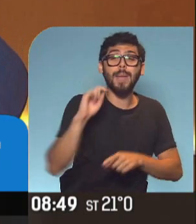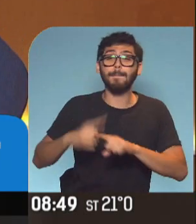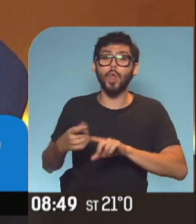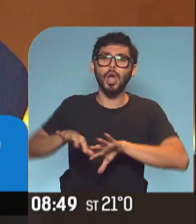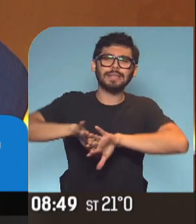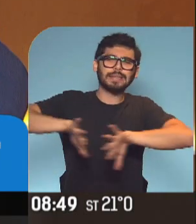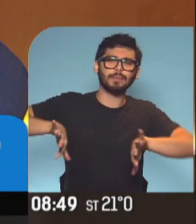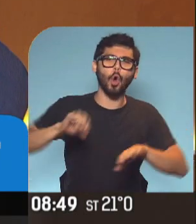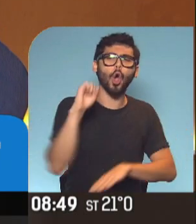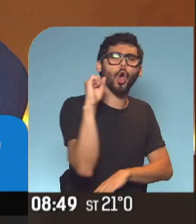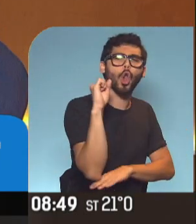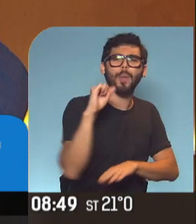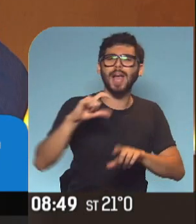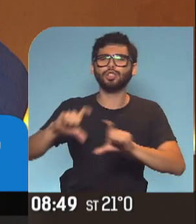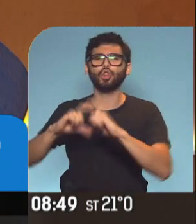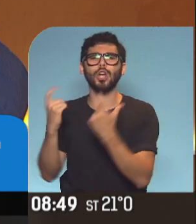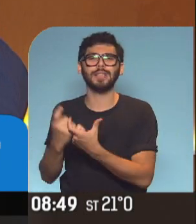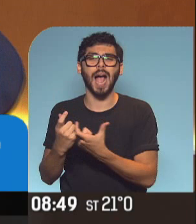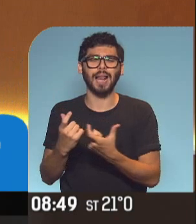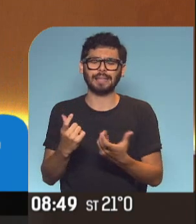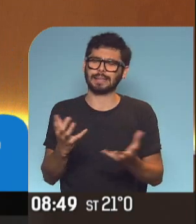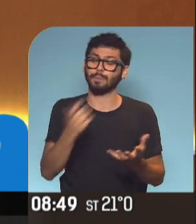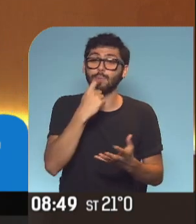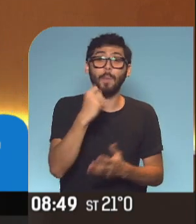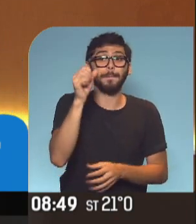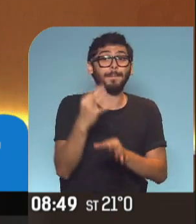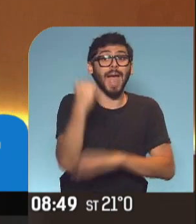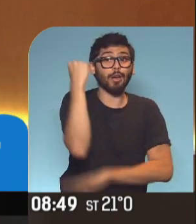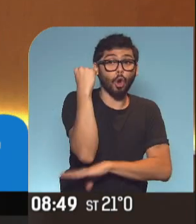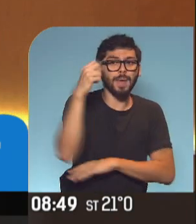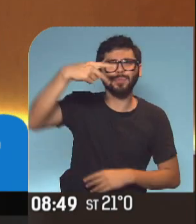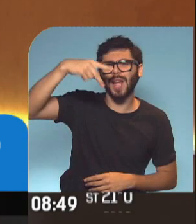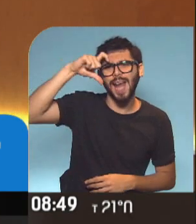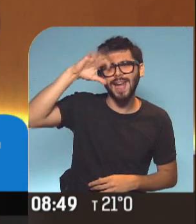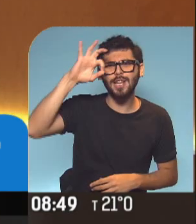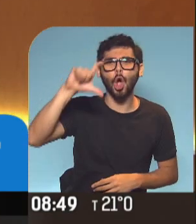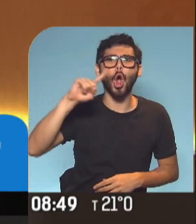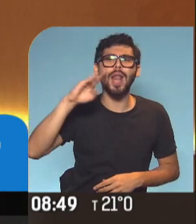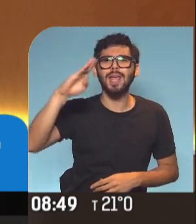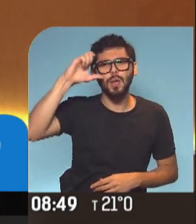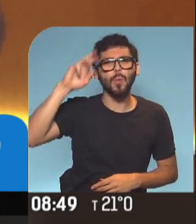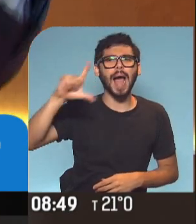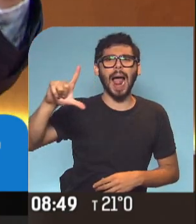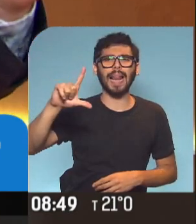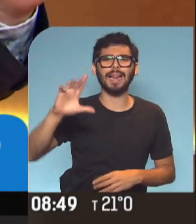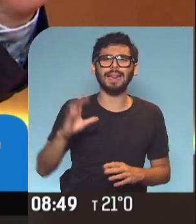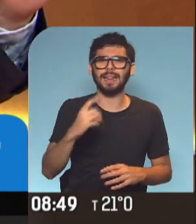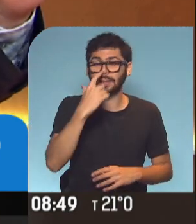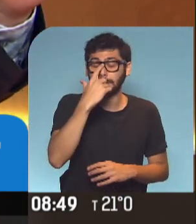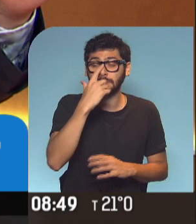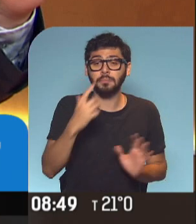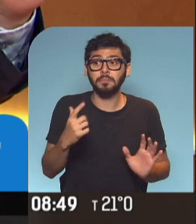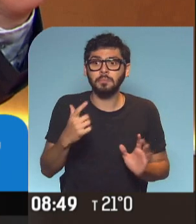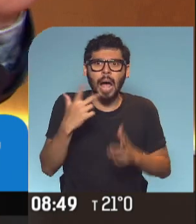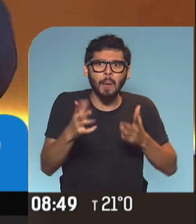social cuando vos escuchás un economista neoliberal te habla de economía como si estuviera en el abstracto te dice que bajar el gasto público como si eso no tuviera consecuencias